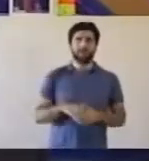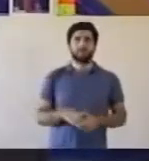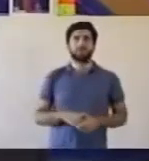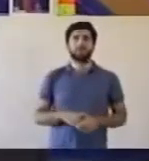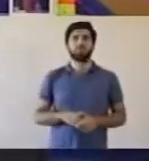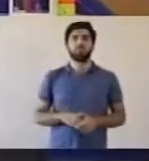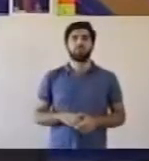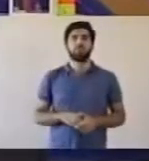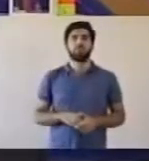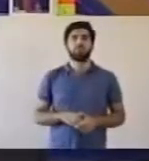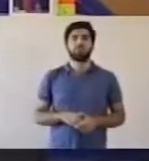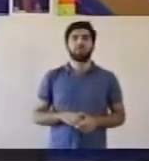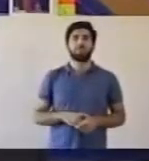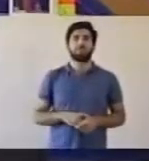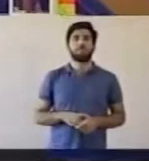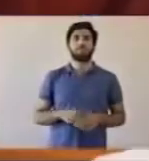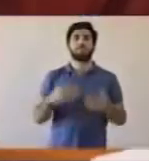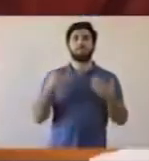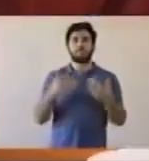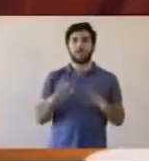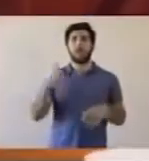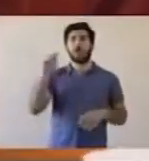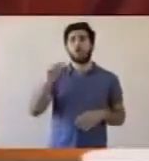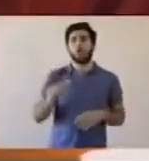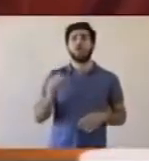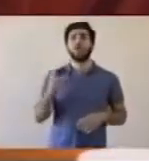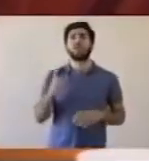ahora es el turno de